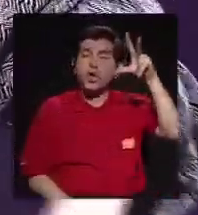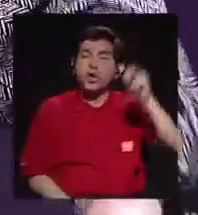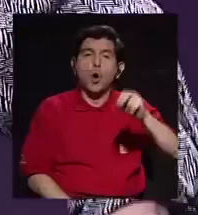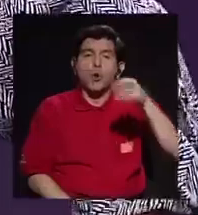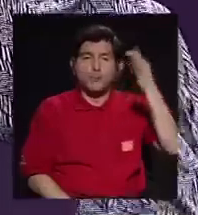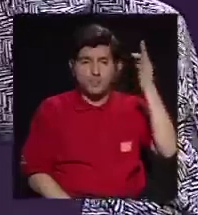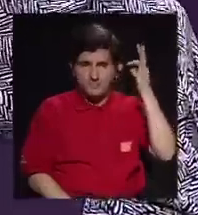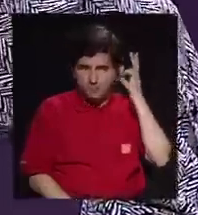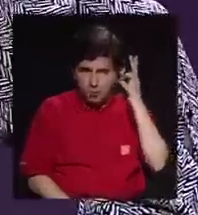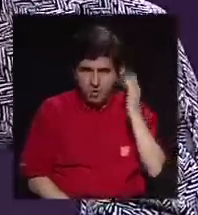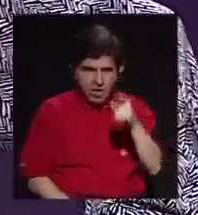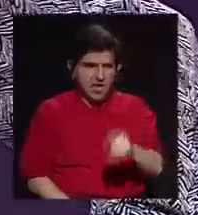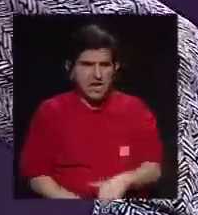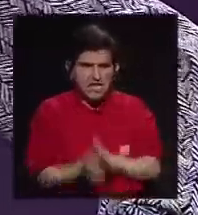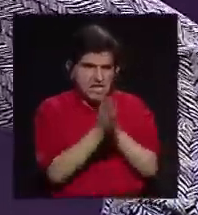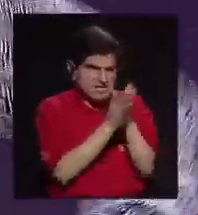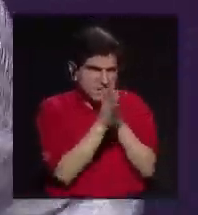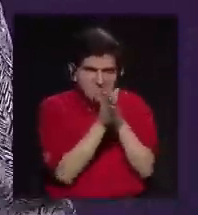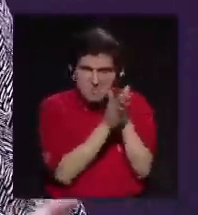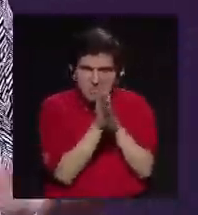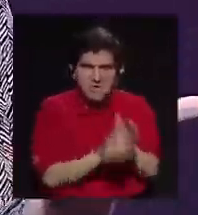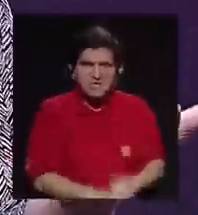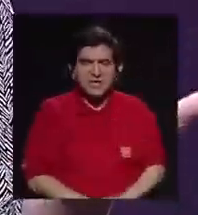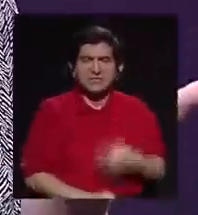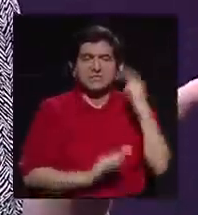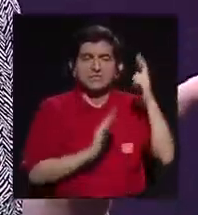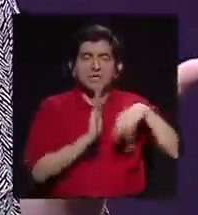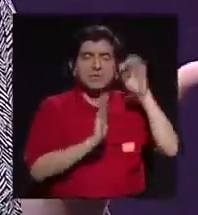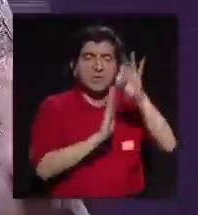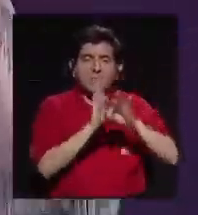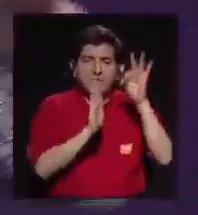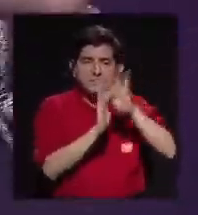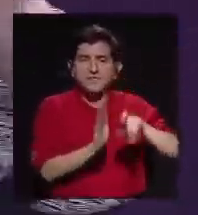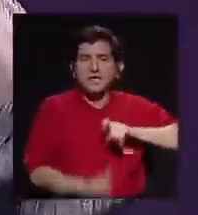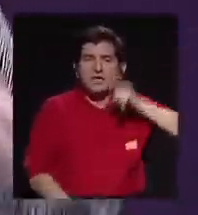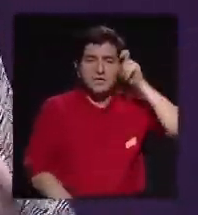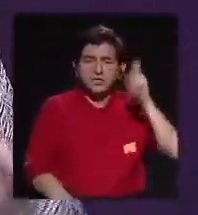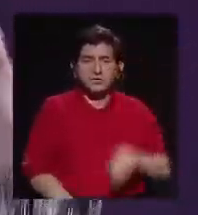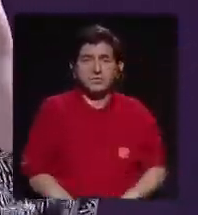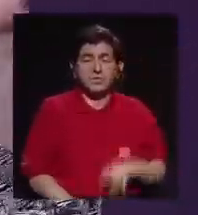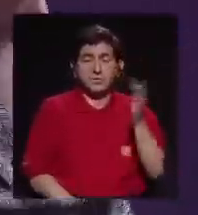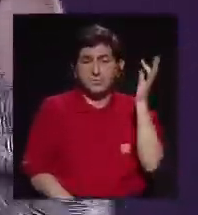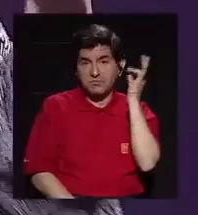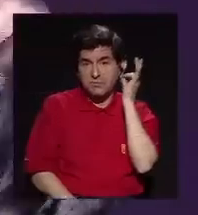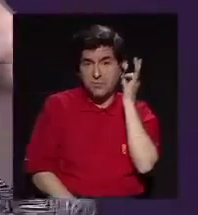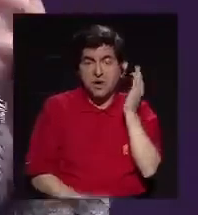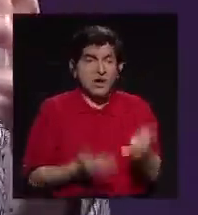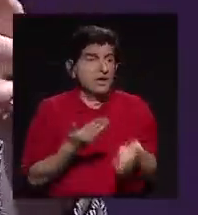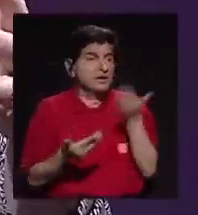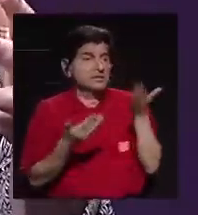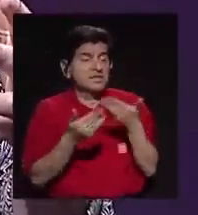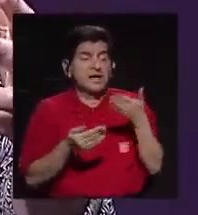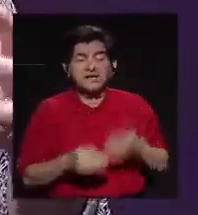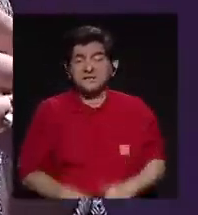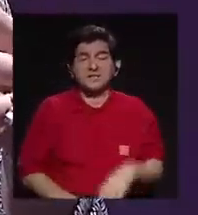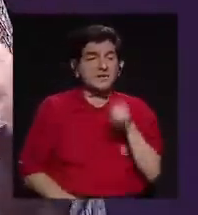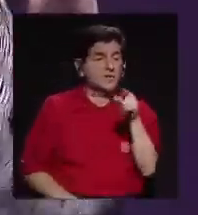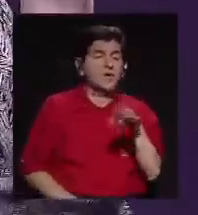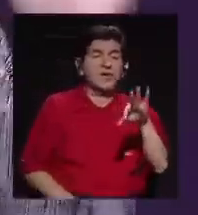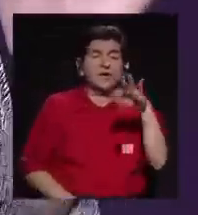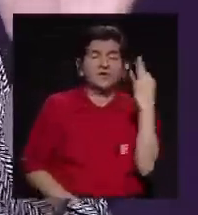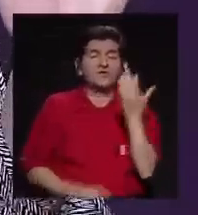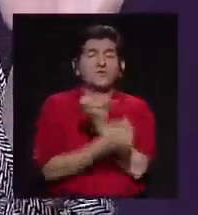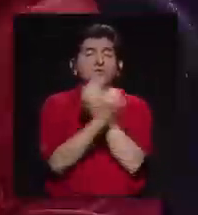las mujeres son unas aprovechadas, basándose en roles estereotipos de género, ¿verdad? Las mujeres, casi como si los hijos y las hijas son un medio